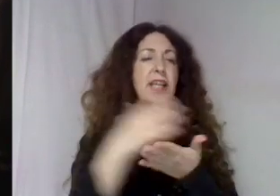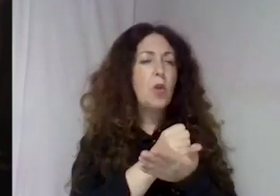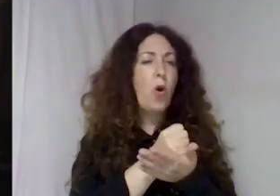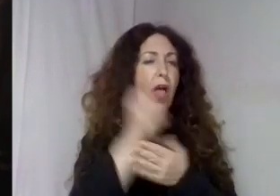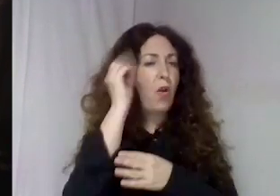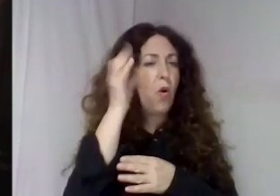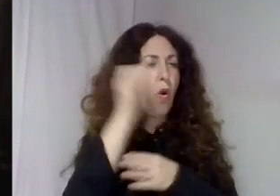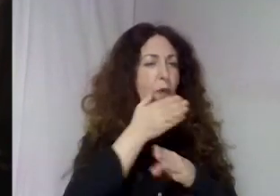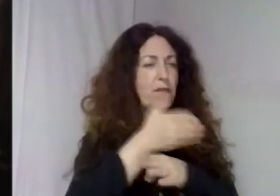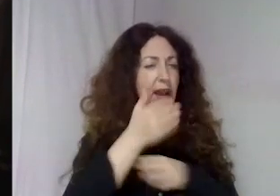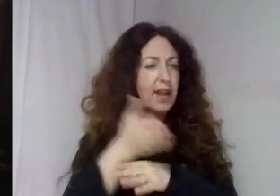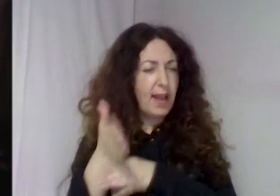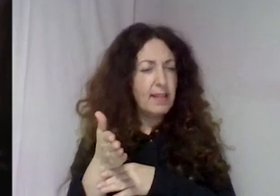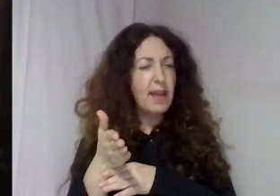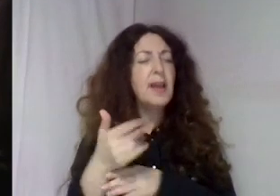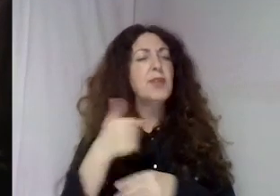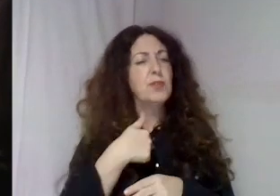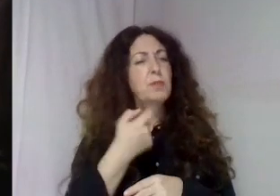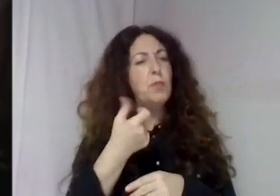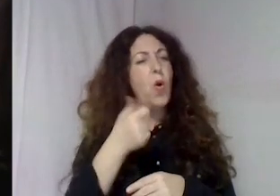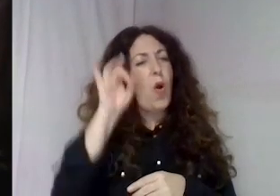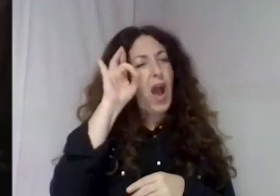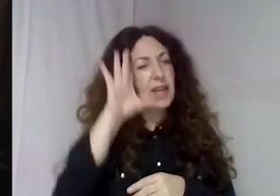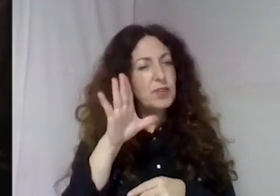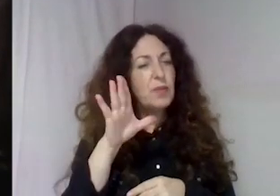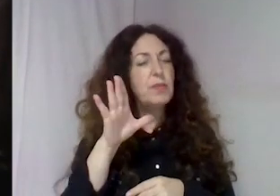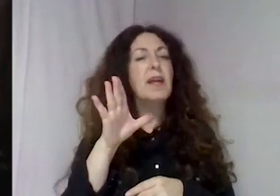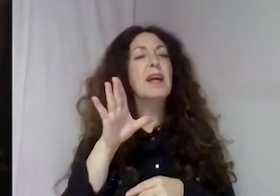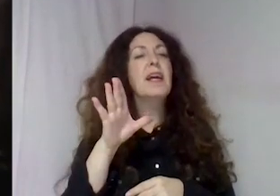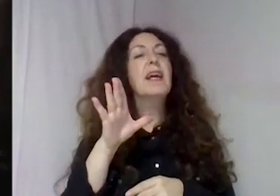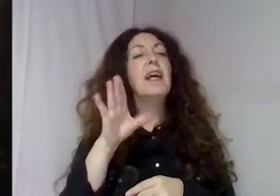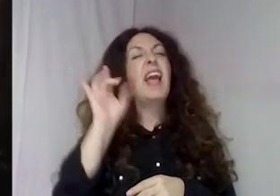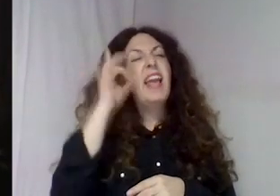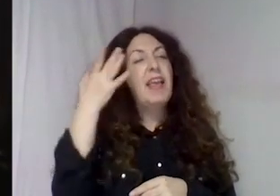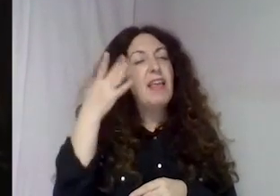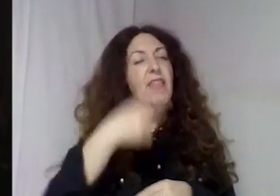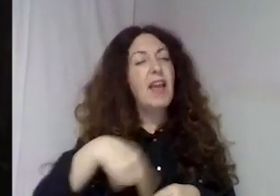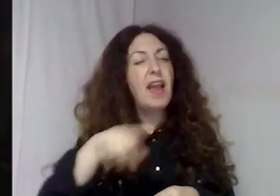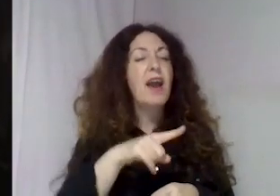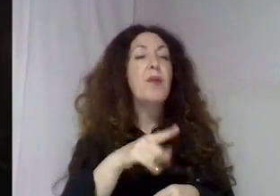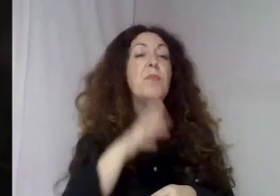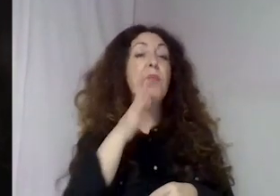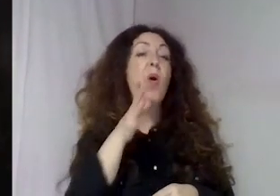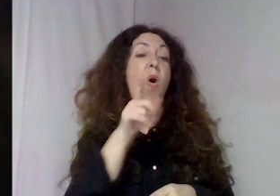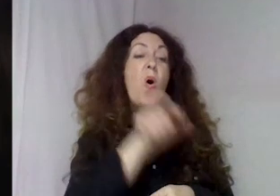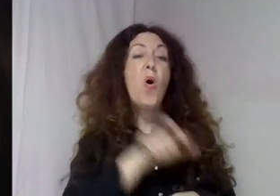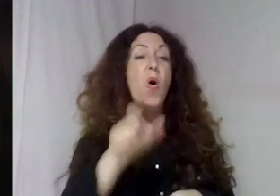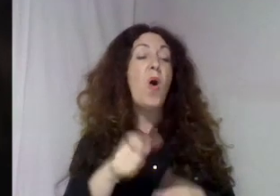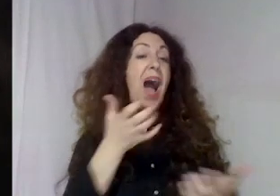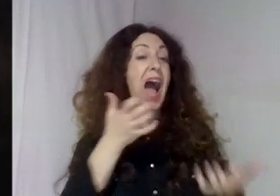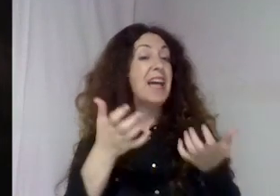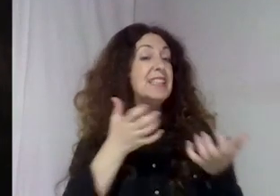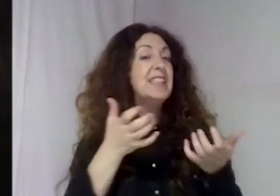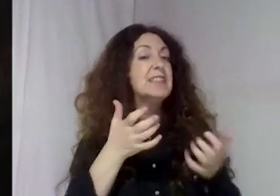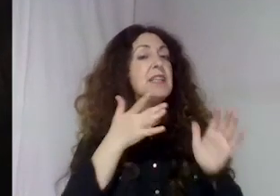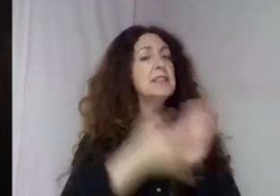artista y de los periodistas. ¿No? O sea, yo creo que sí, que es muy pertinente este planteamiento que ha hecho Javier,